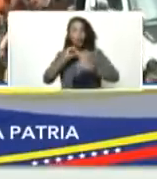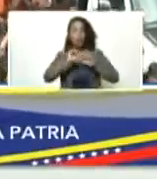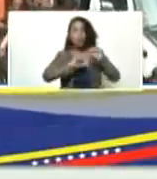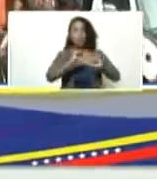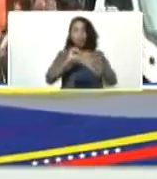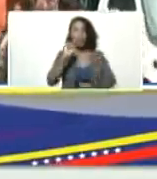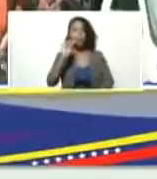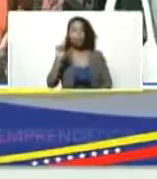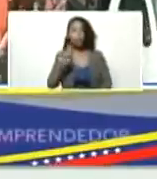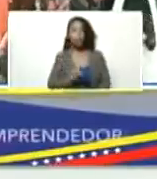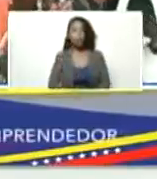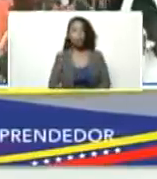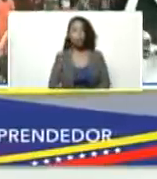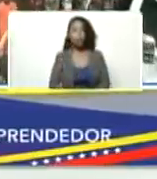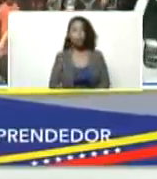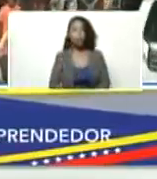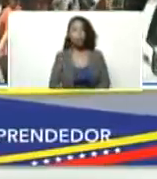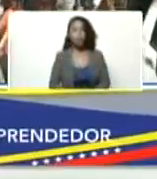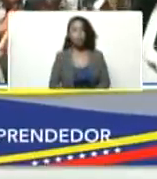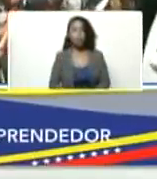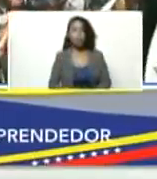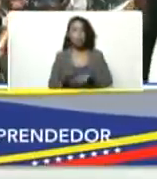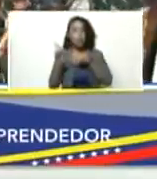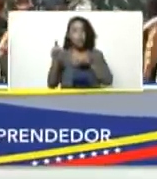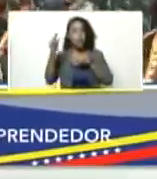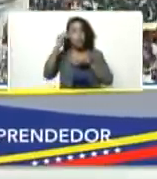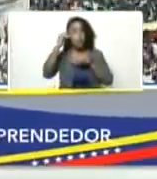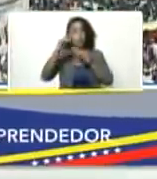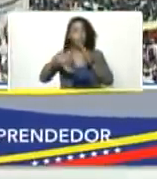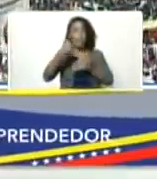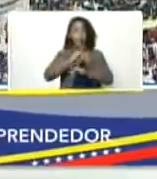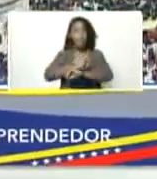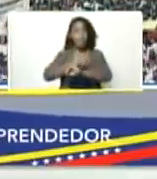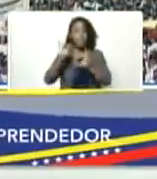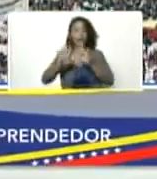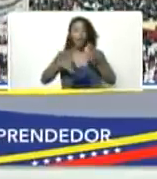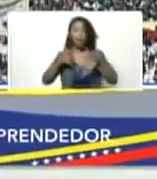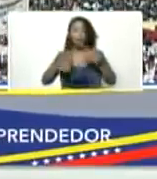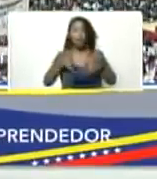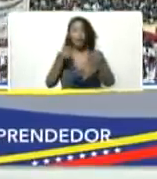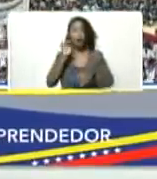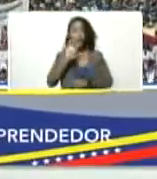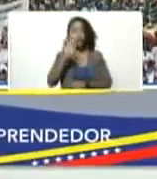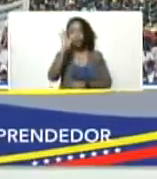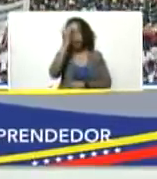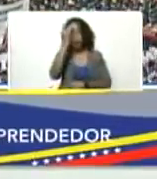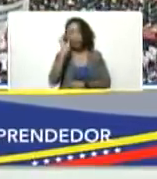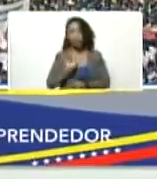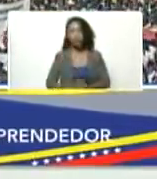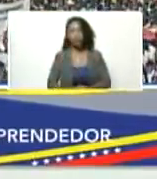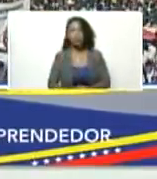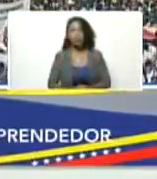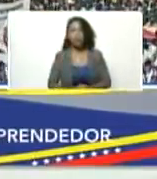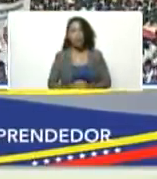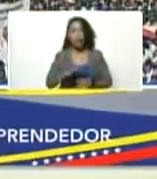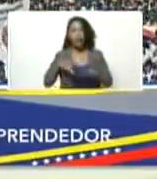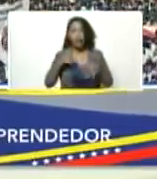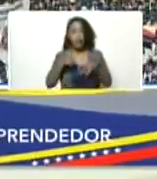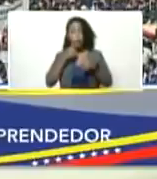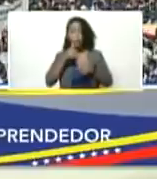XXI. Y ese día, después de que salí del acto, un acto bien bonito, Carmen